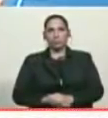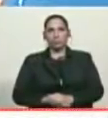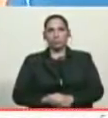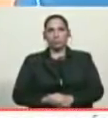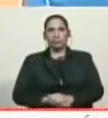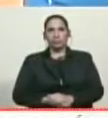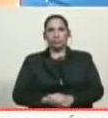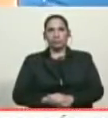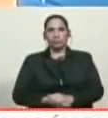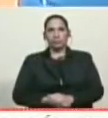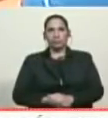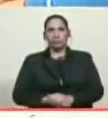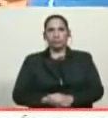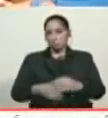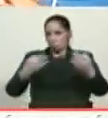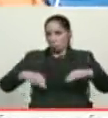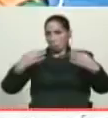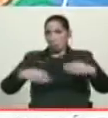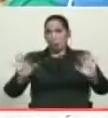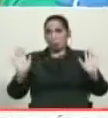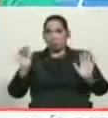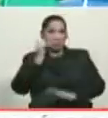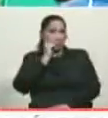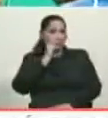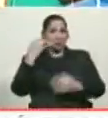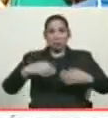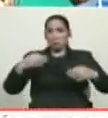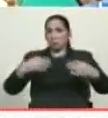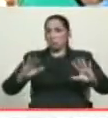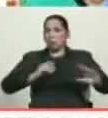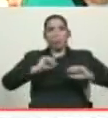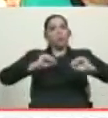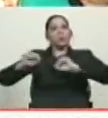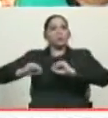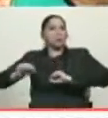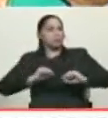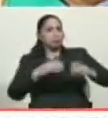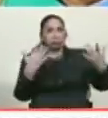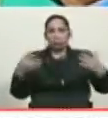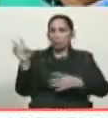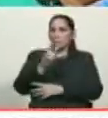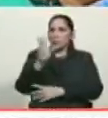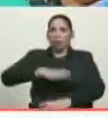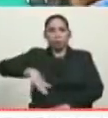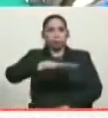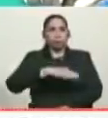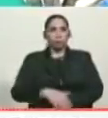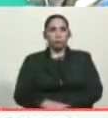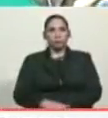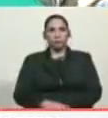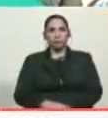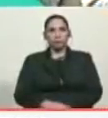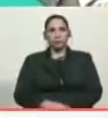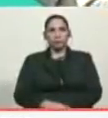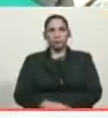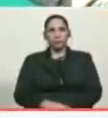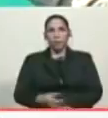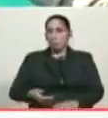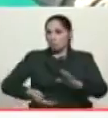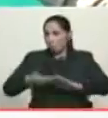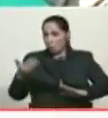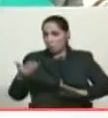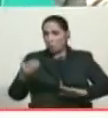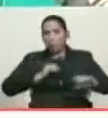Mañana, un día normalito, un sábado normalito. Nosotros tenemos movilización en toda Venezuela. En toda Venezuela vamos a tener